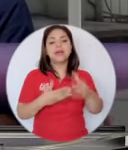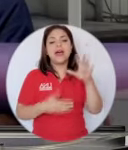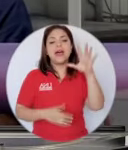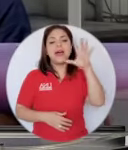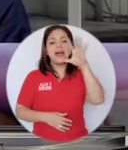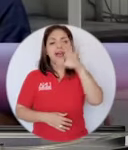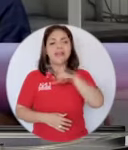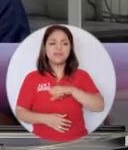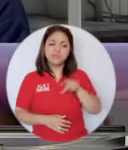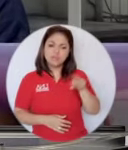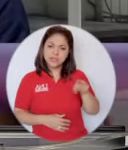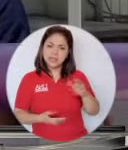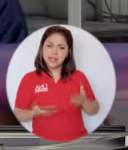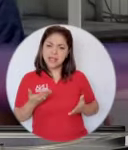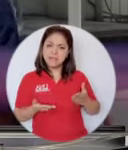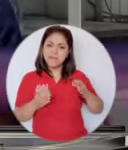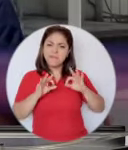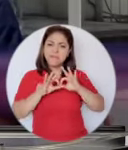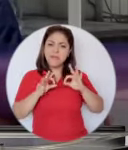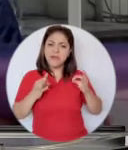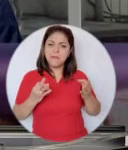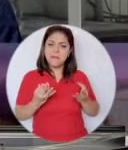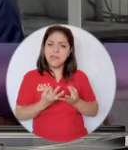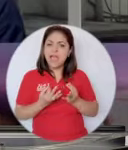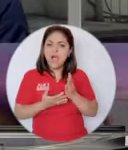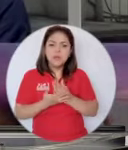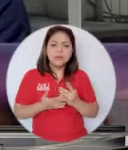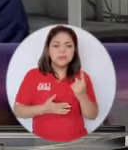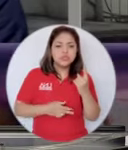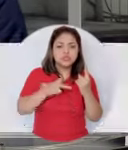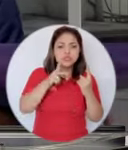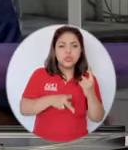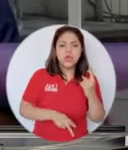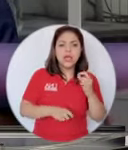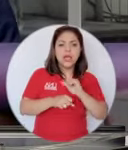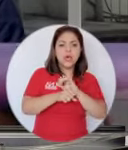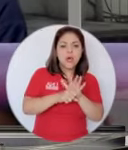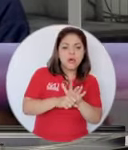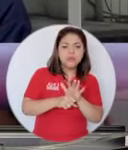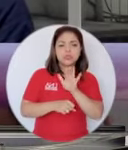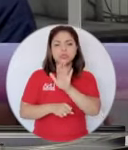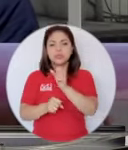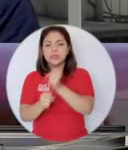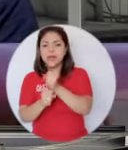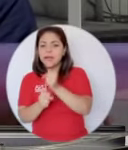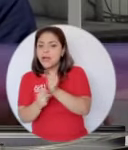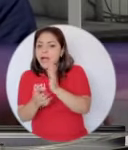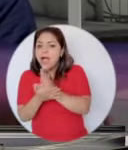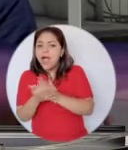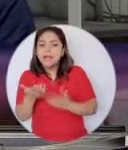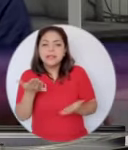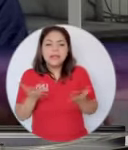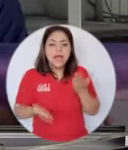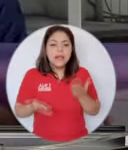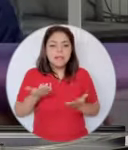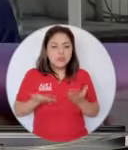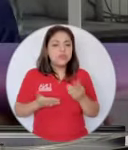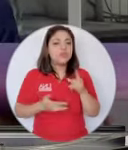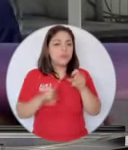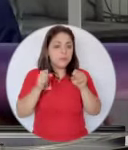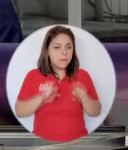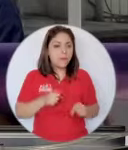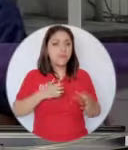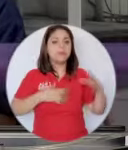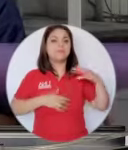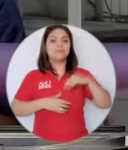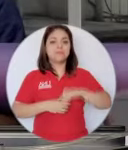vamos a ver. ¿Será que en su familia hubo alguien con COVID? ¿En el trabajo hubo alguien con COVID? ¿Será que eventualmente usted se